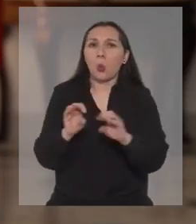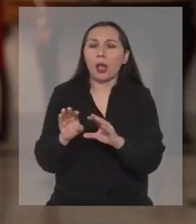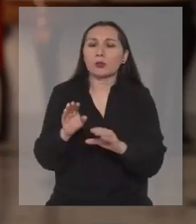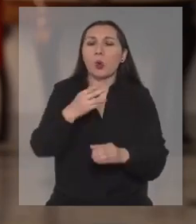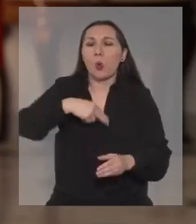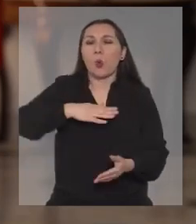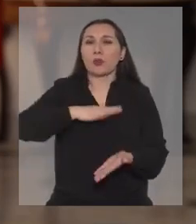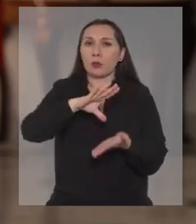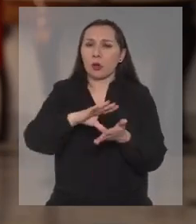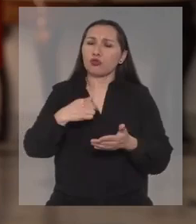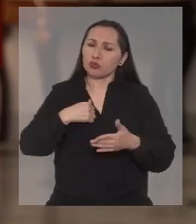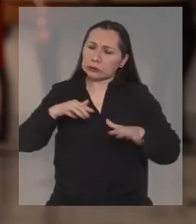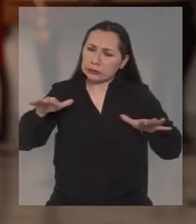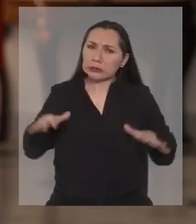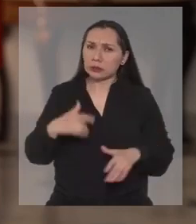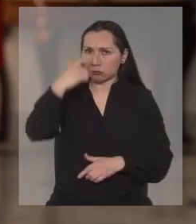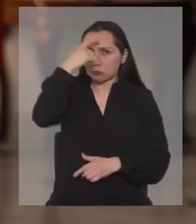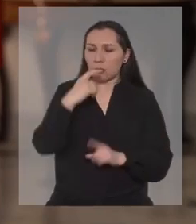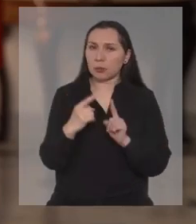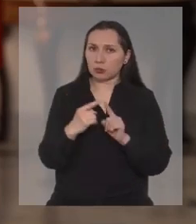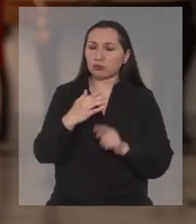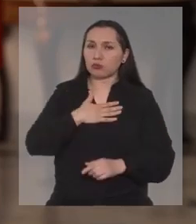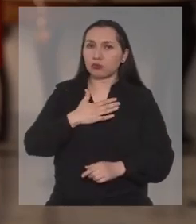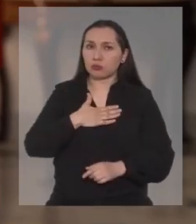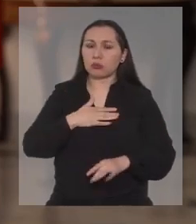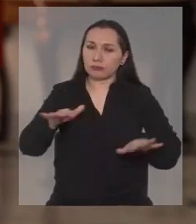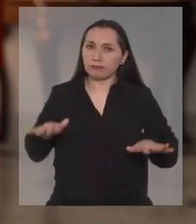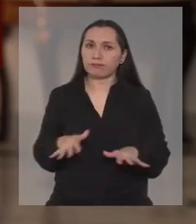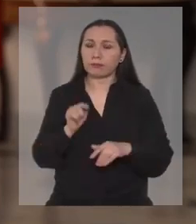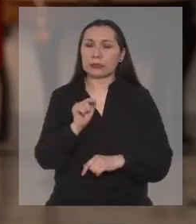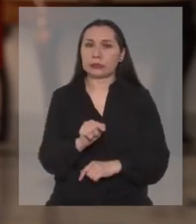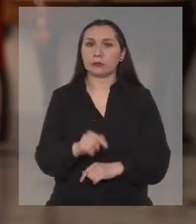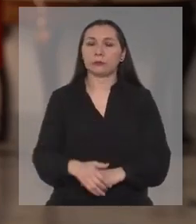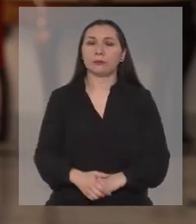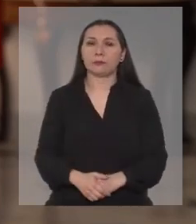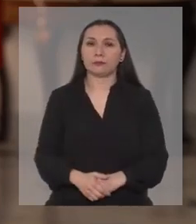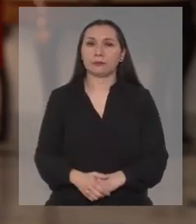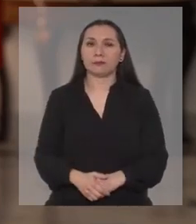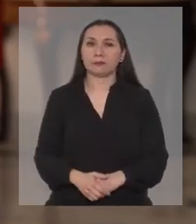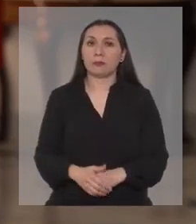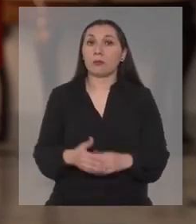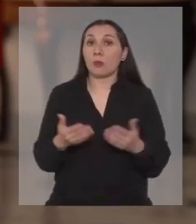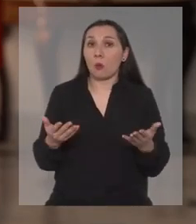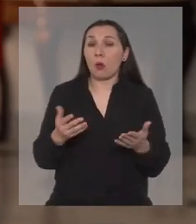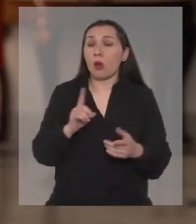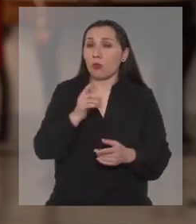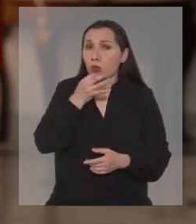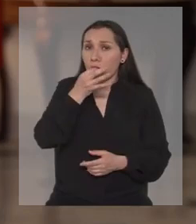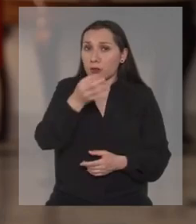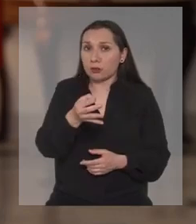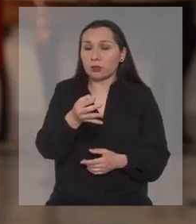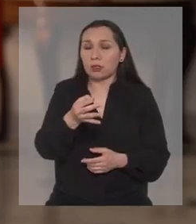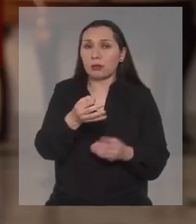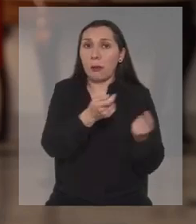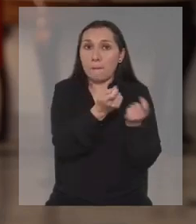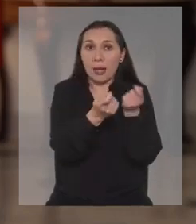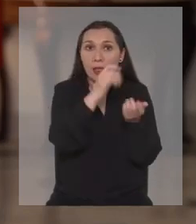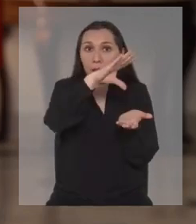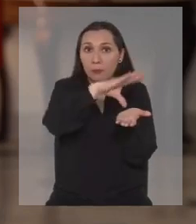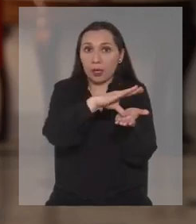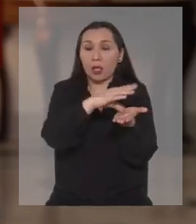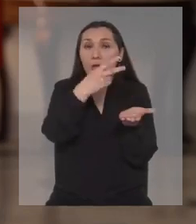de nuestro país Me la voy a jugar personalmente por ello y como no mencionar otro hecho destacado en el